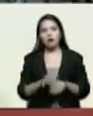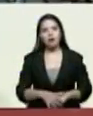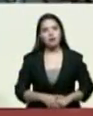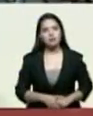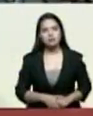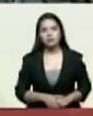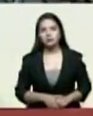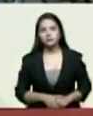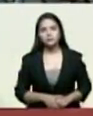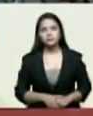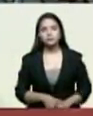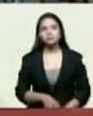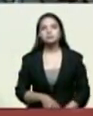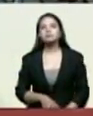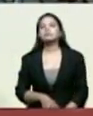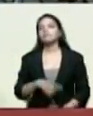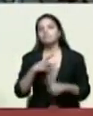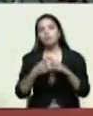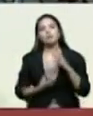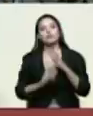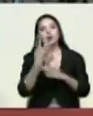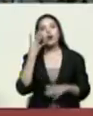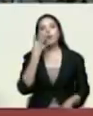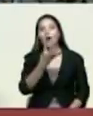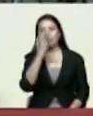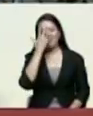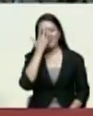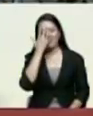Bajo eso surge el 4 de febrero.